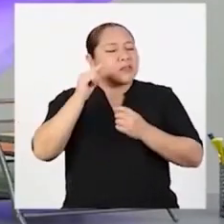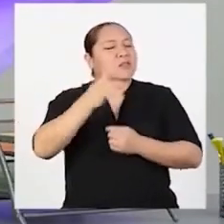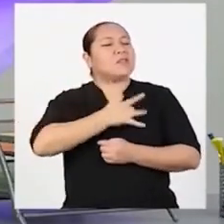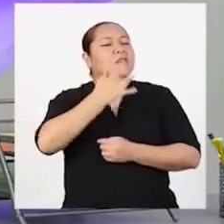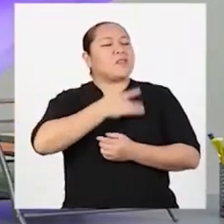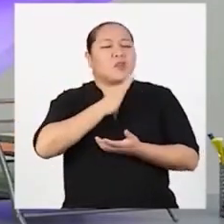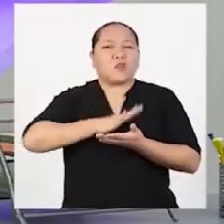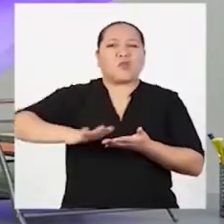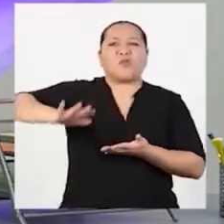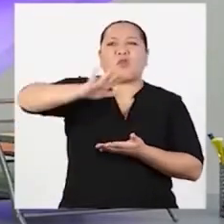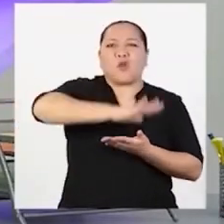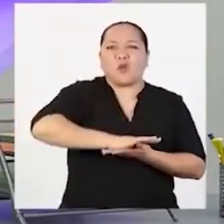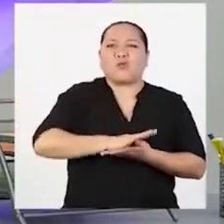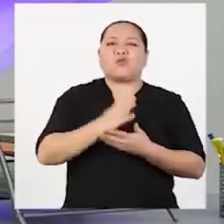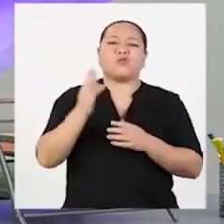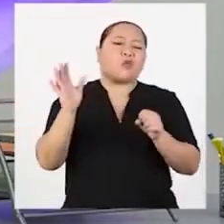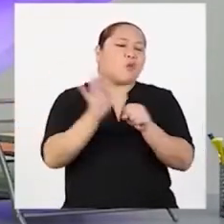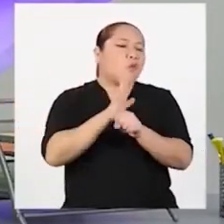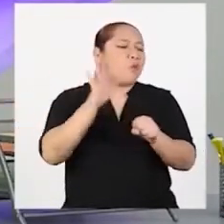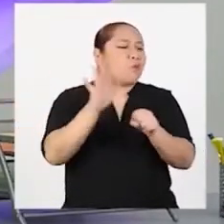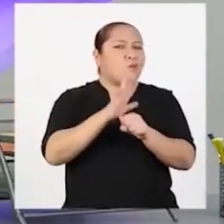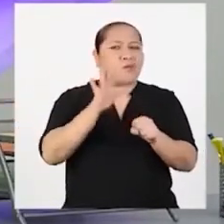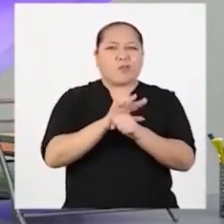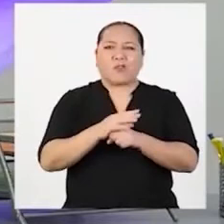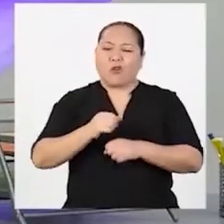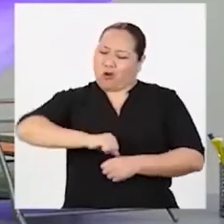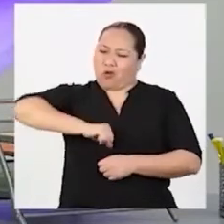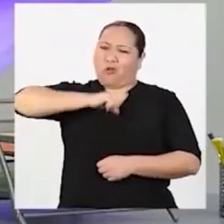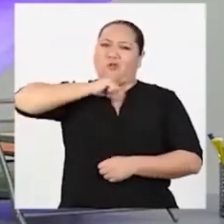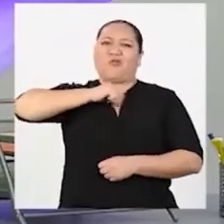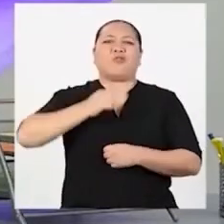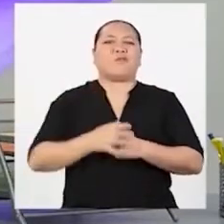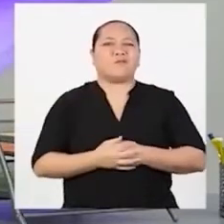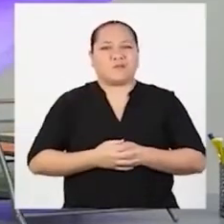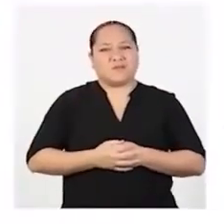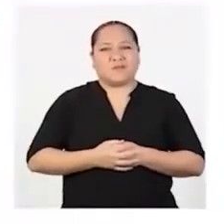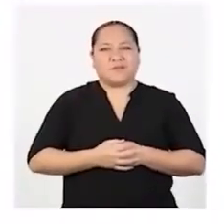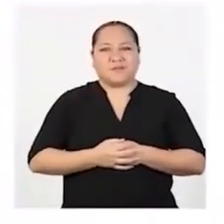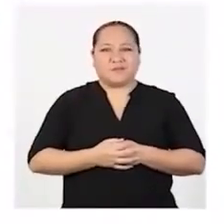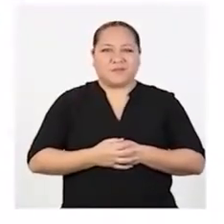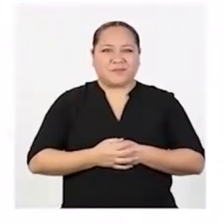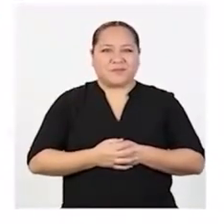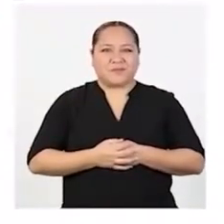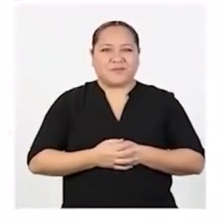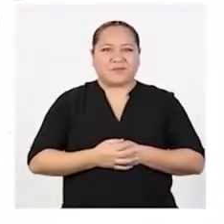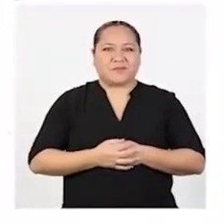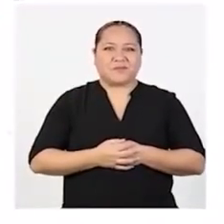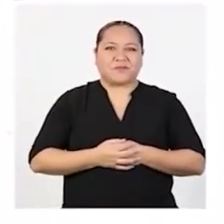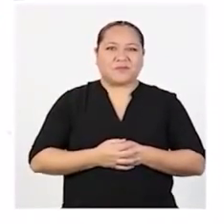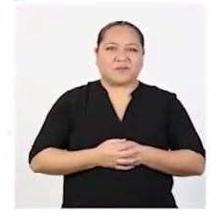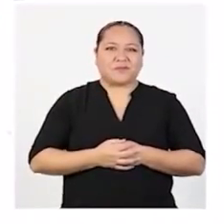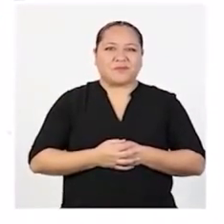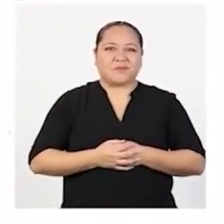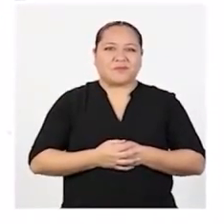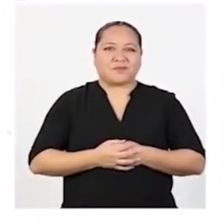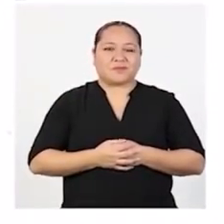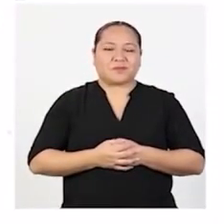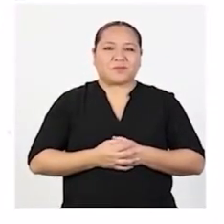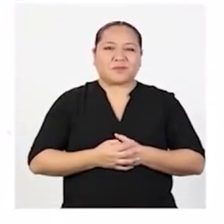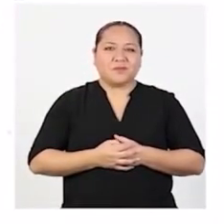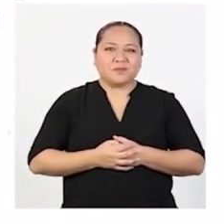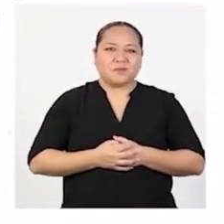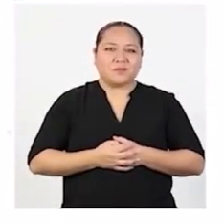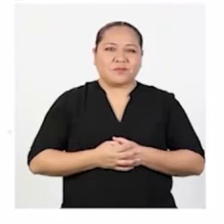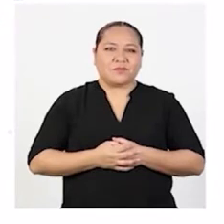una visión de sí mismo del ser humano y de la sociedad. Se debe entender la diversidad genética como